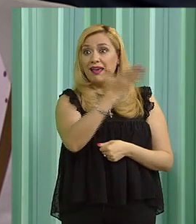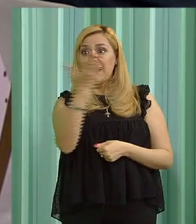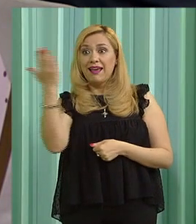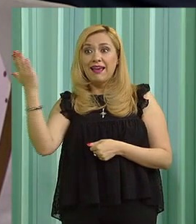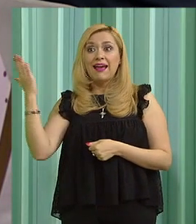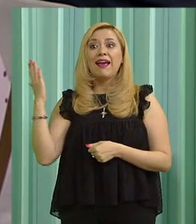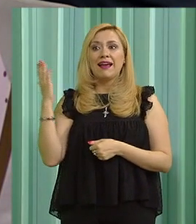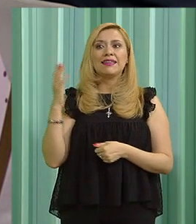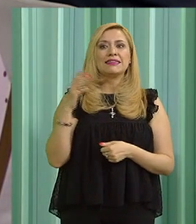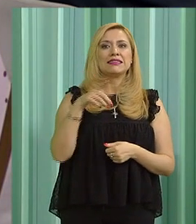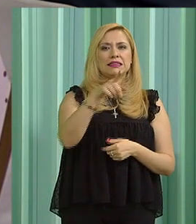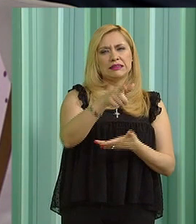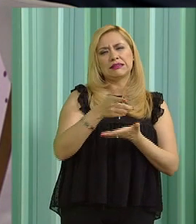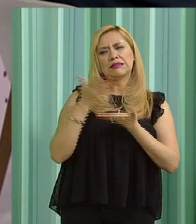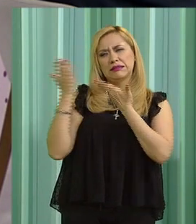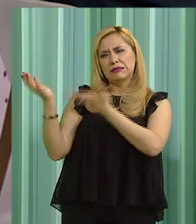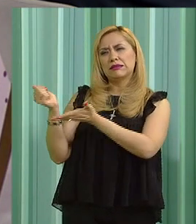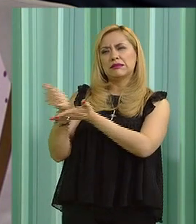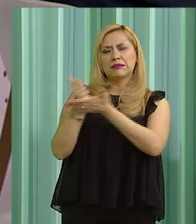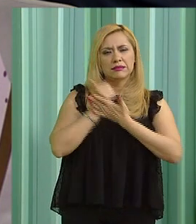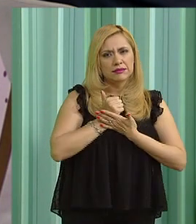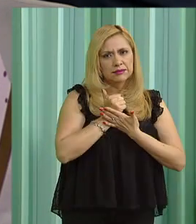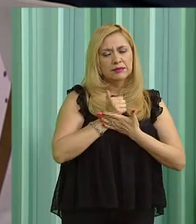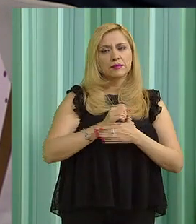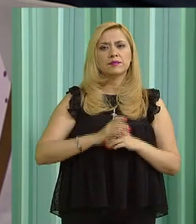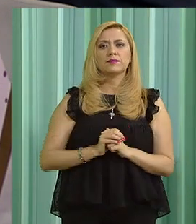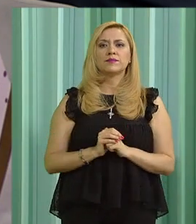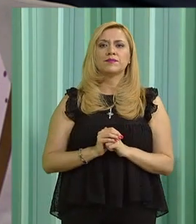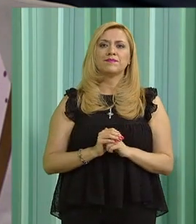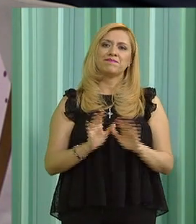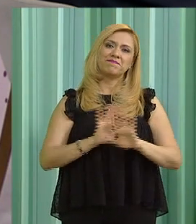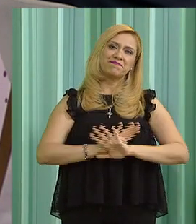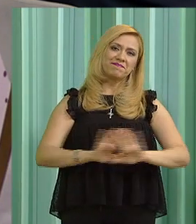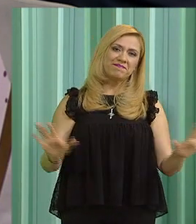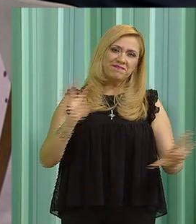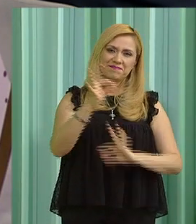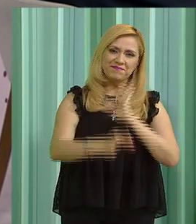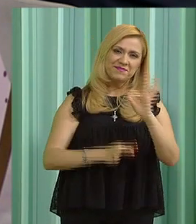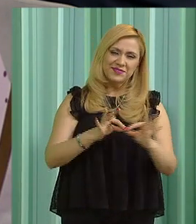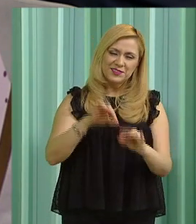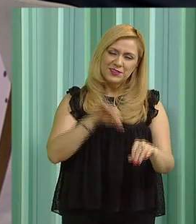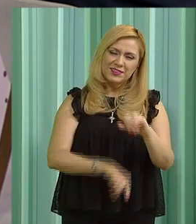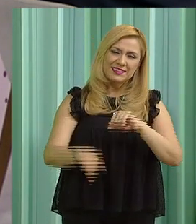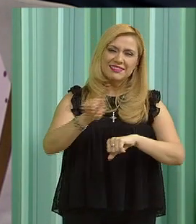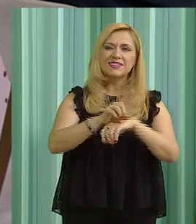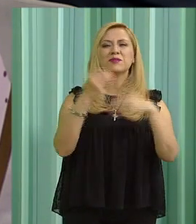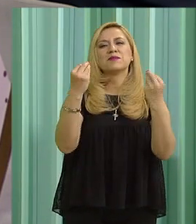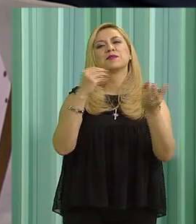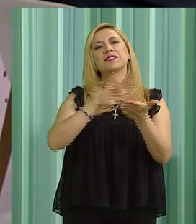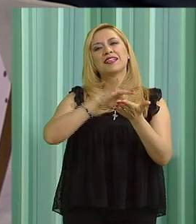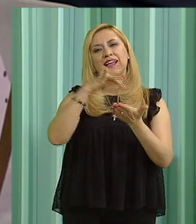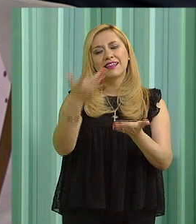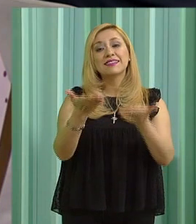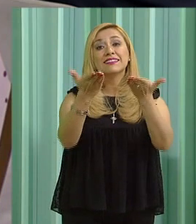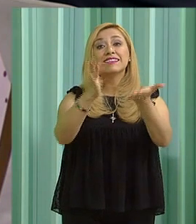puedan buscar estas herramientas de ayuda. Bueno, ha sido todo por nuestra parte. Muchísimas gracias. Y a